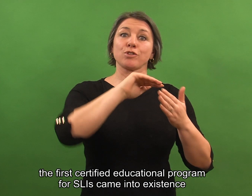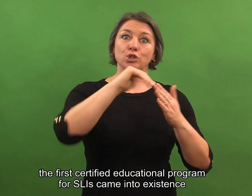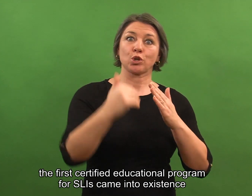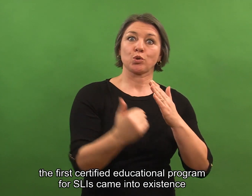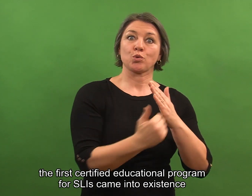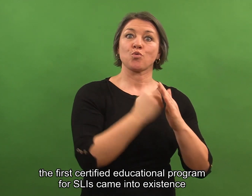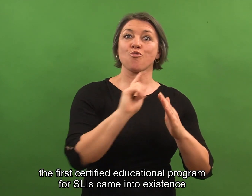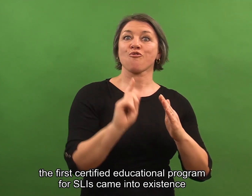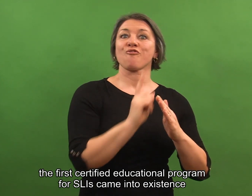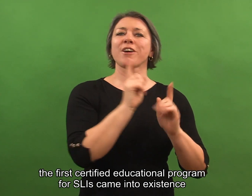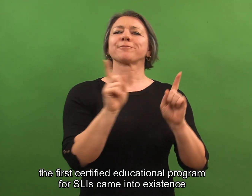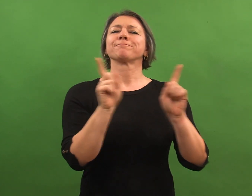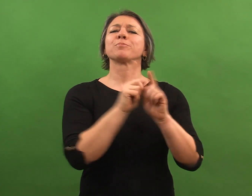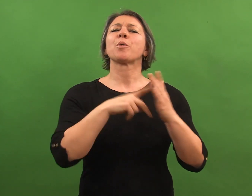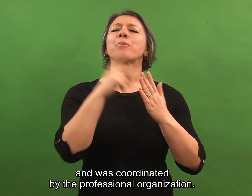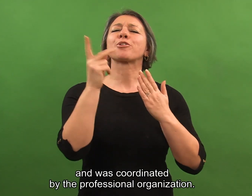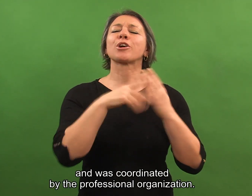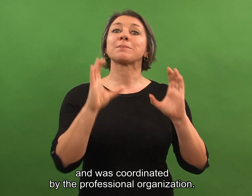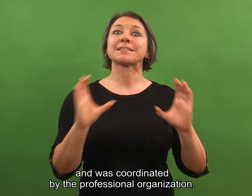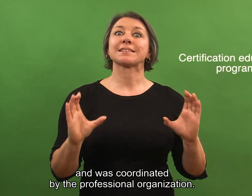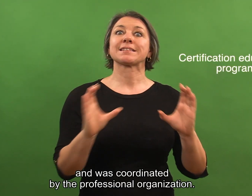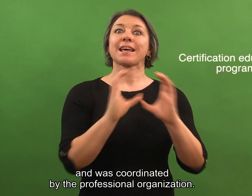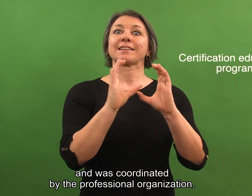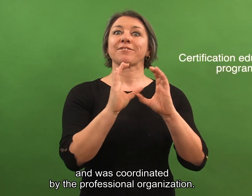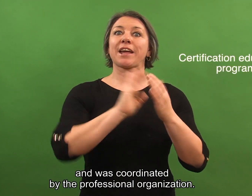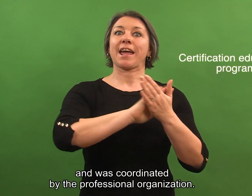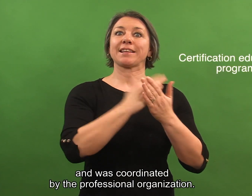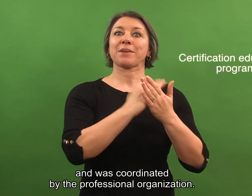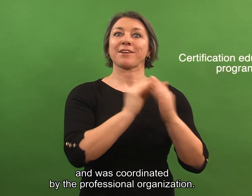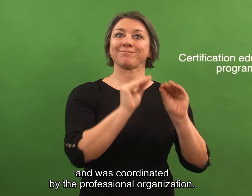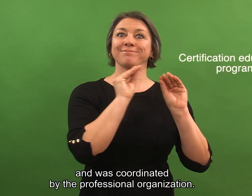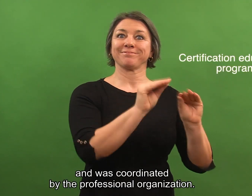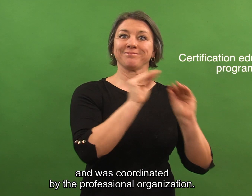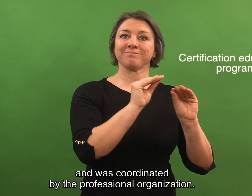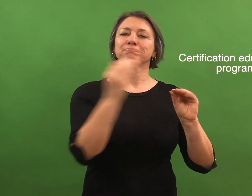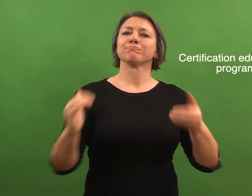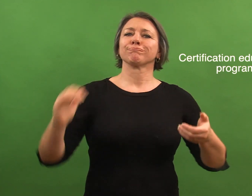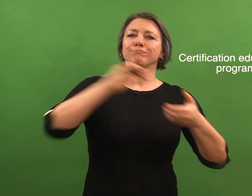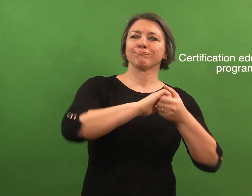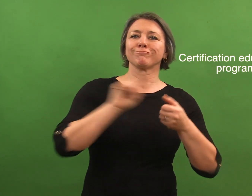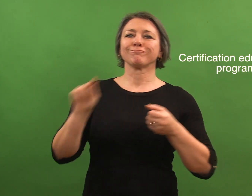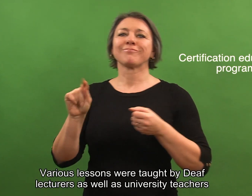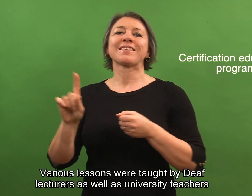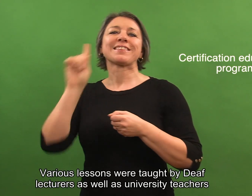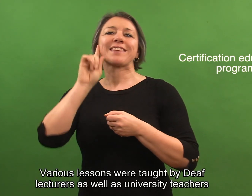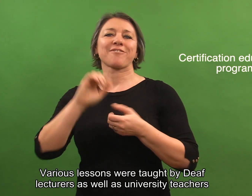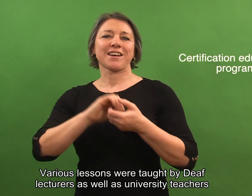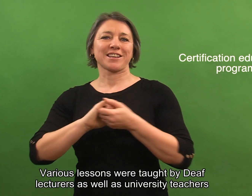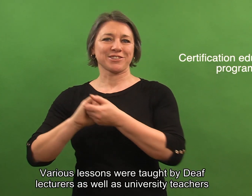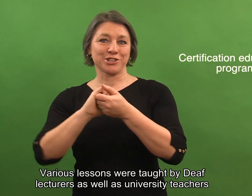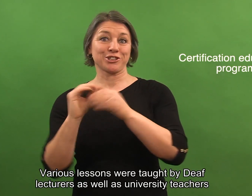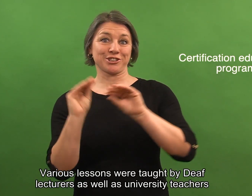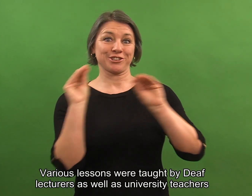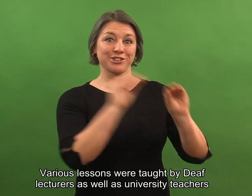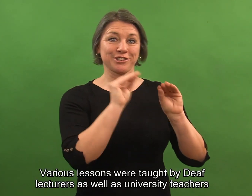señas. Fue en el año 2004 que inició el primer programa educativo